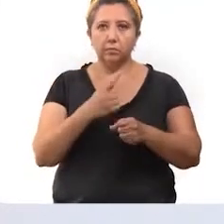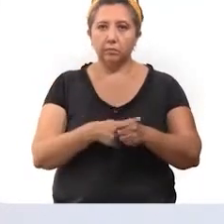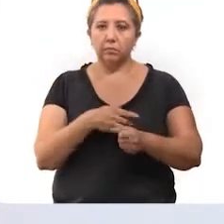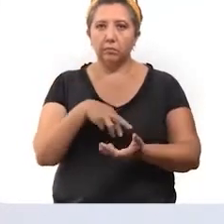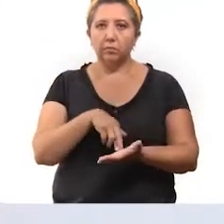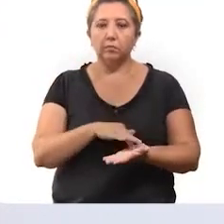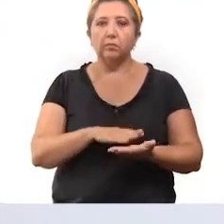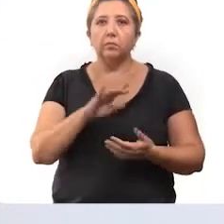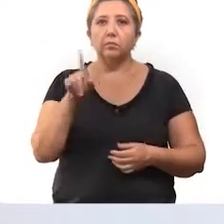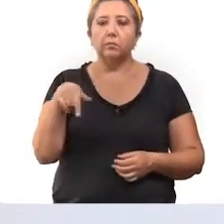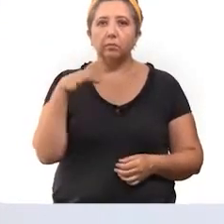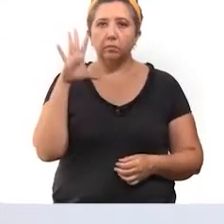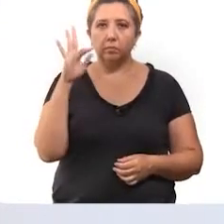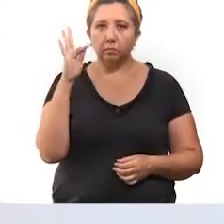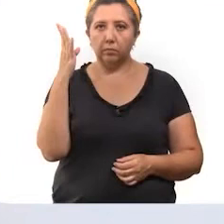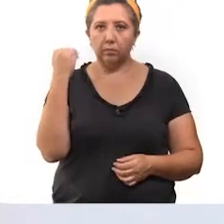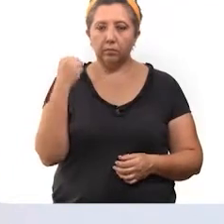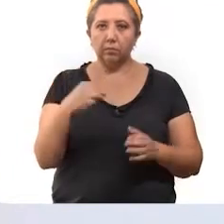contagios registrados, que es